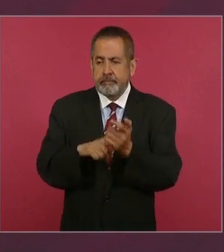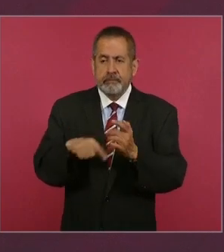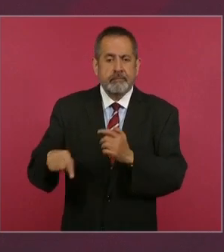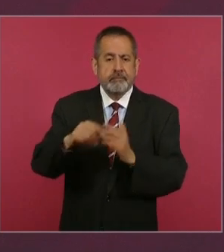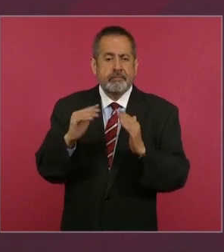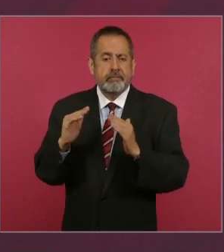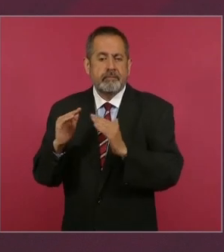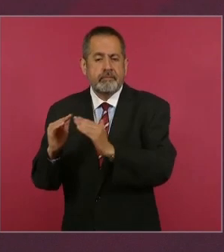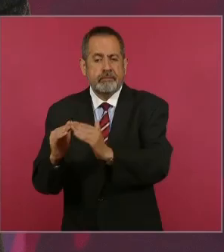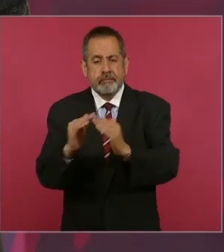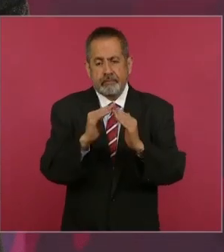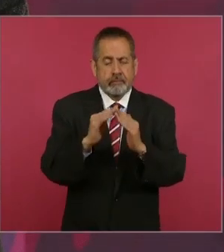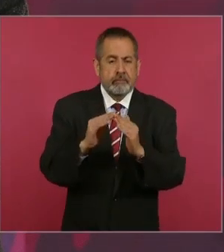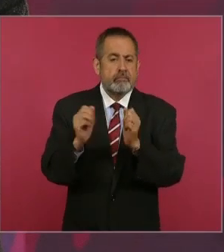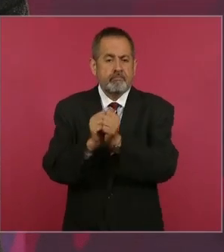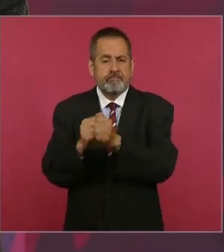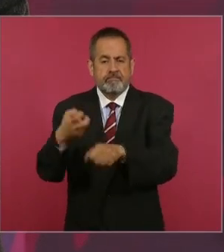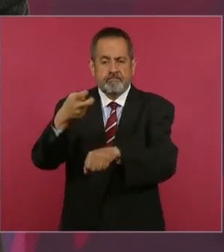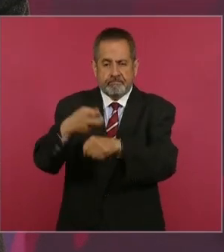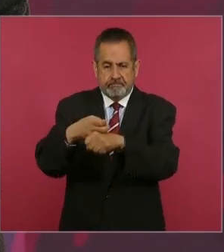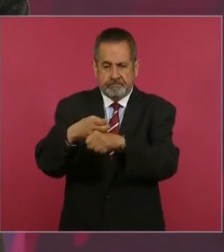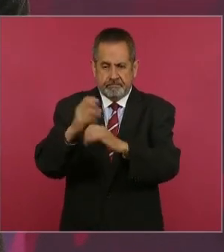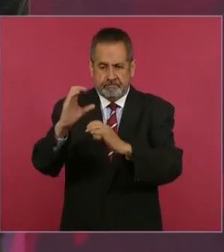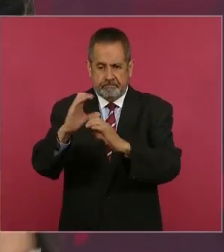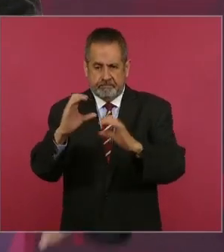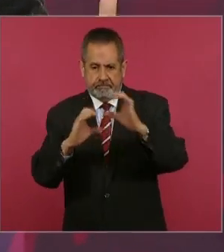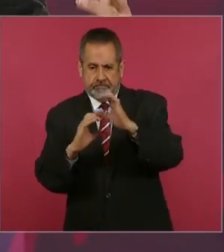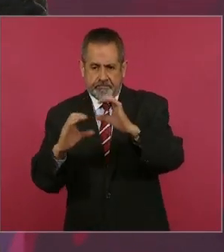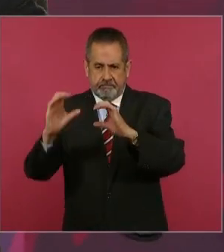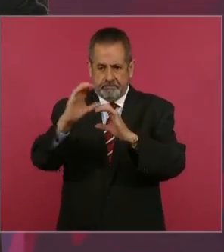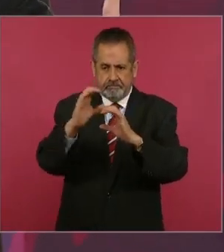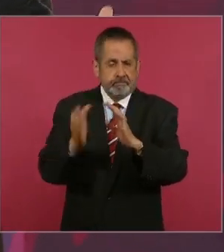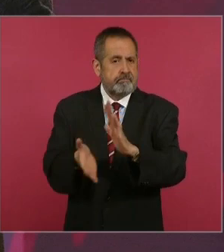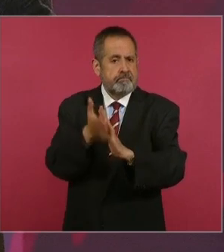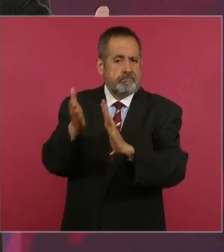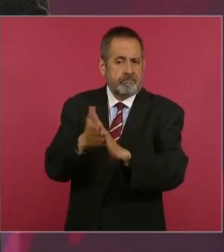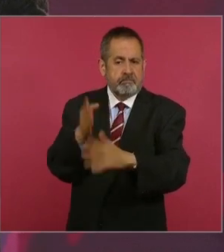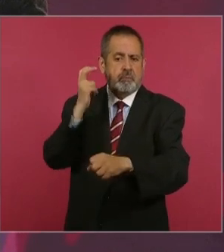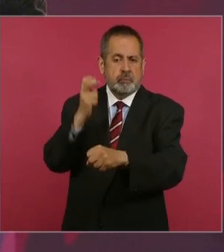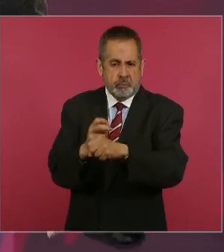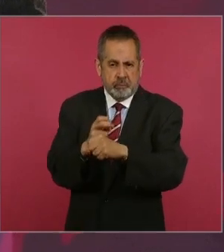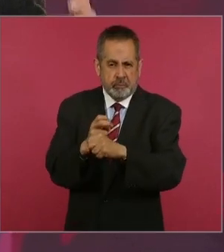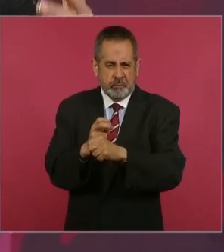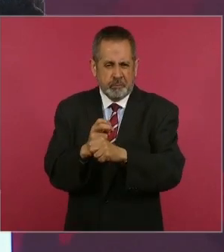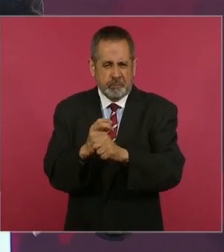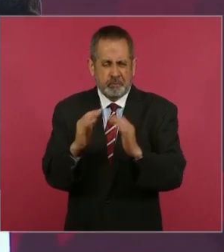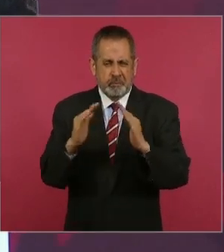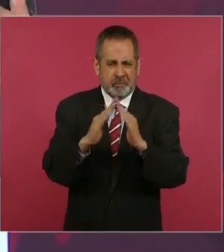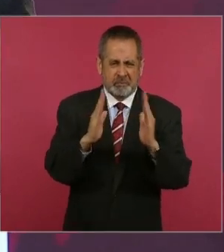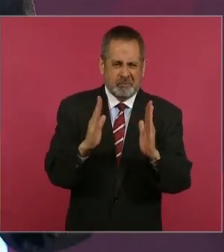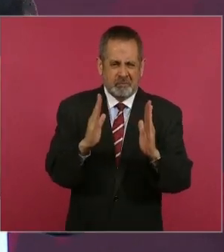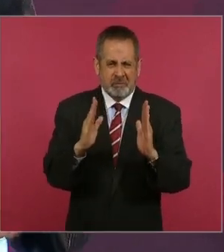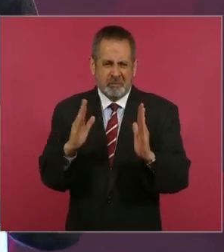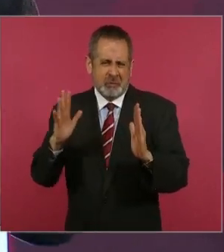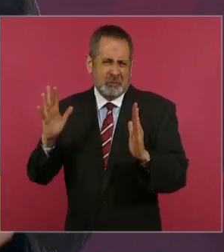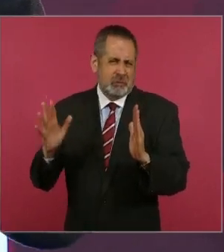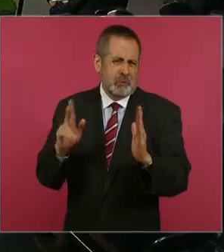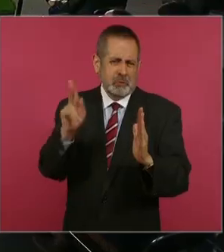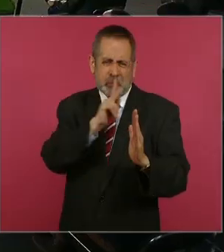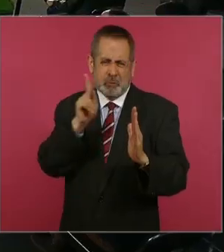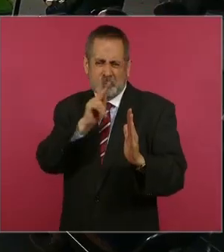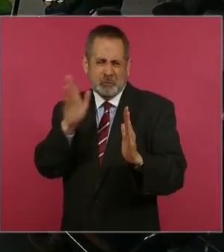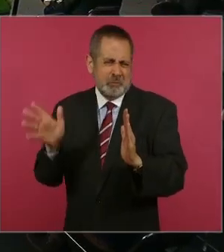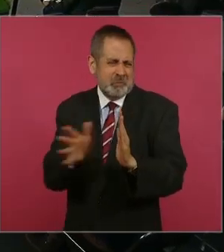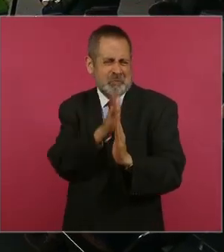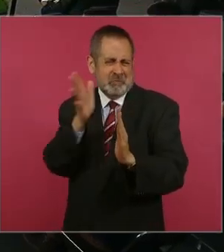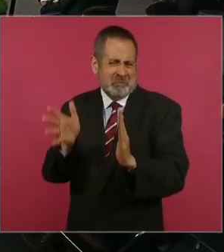viviendas de concreto de material Entonces se resistieron Incluso el caso de